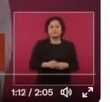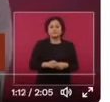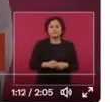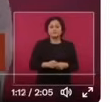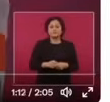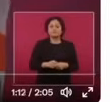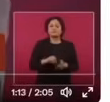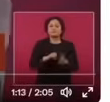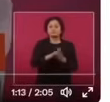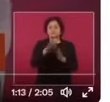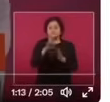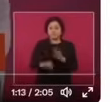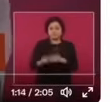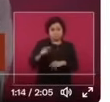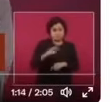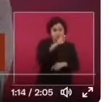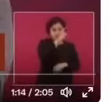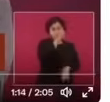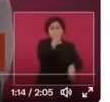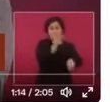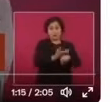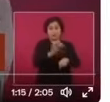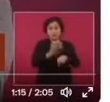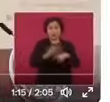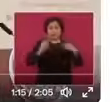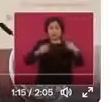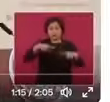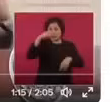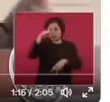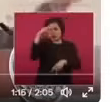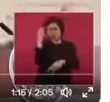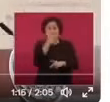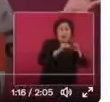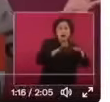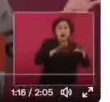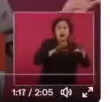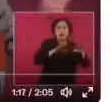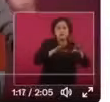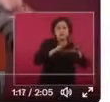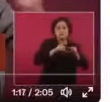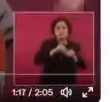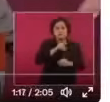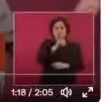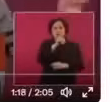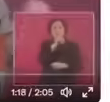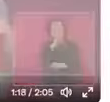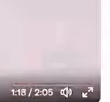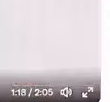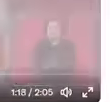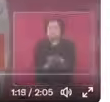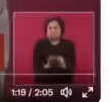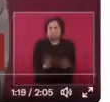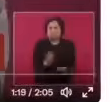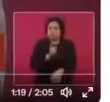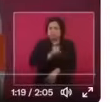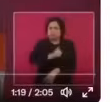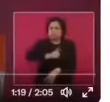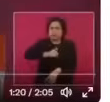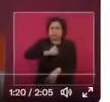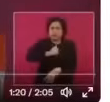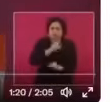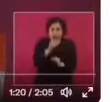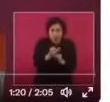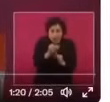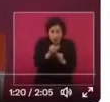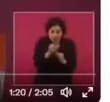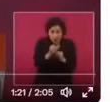asesinan a mexicanos en Estados Unidos, callan como momias y ofrecemos